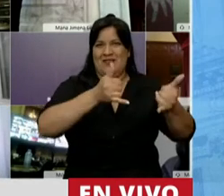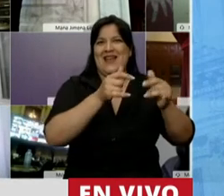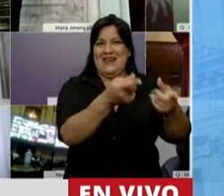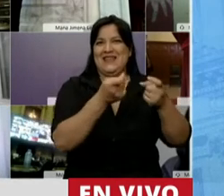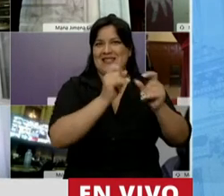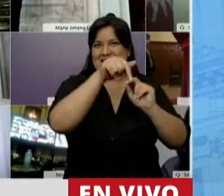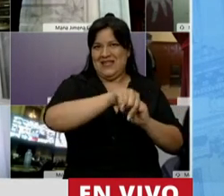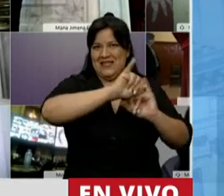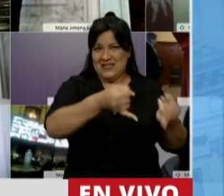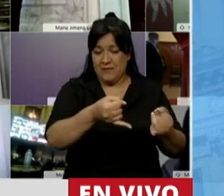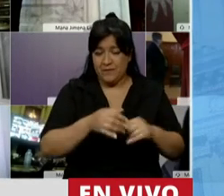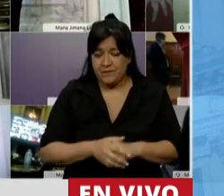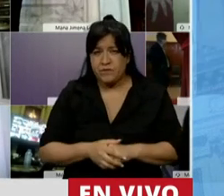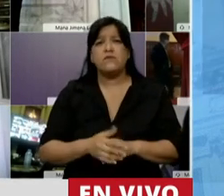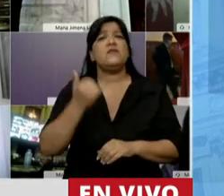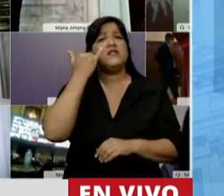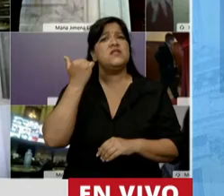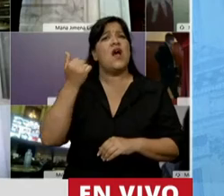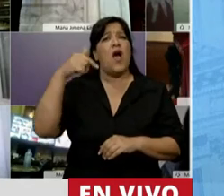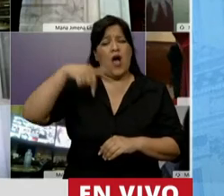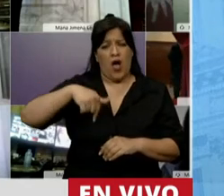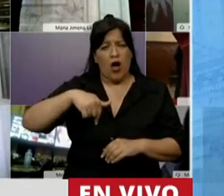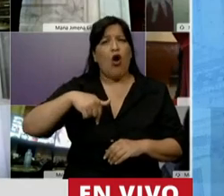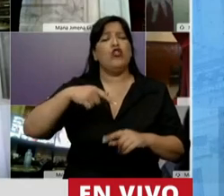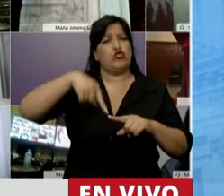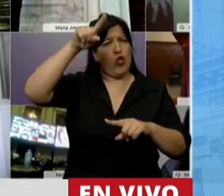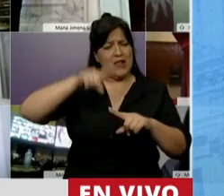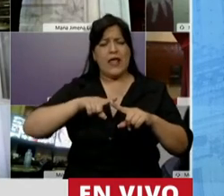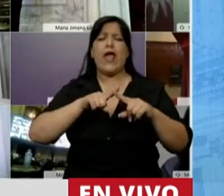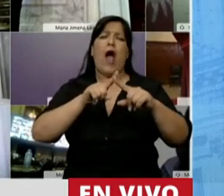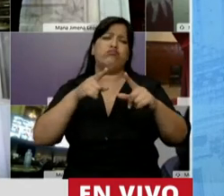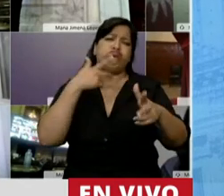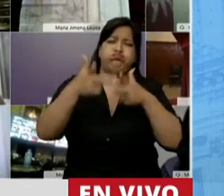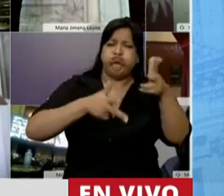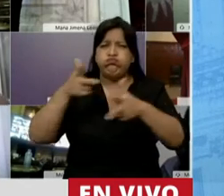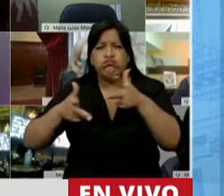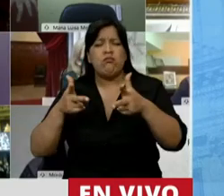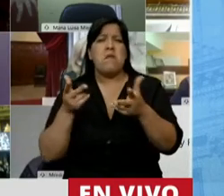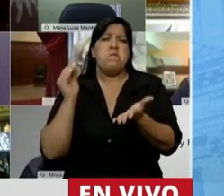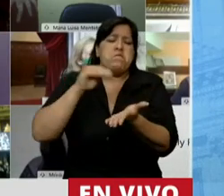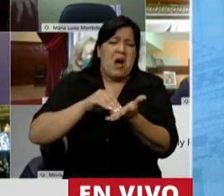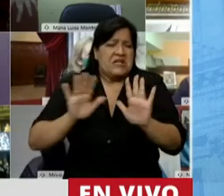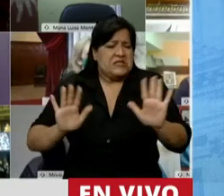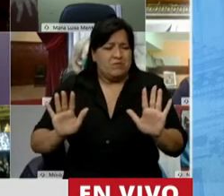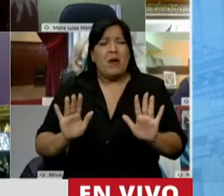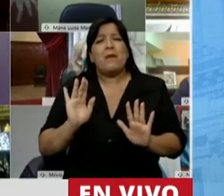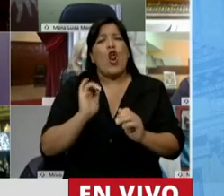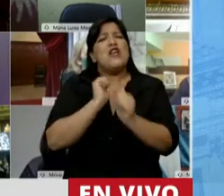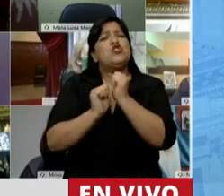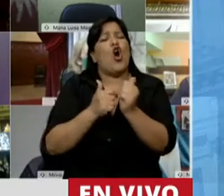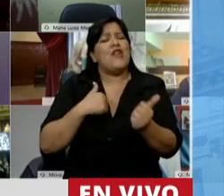Mire, señor presidente, tanto se ha dicho en el curso de la jornada, ¿qué nuevo puedo agregar? Voy a contar una